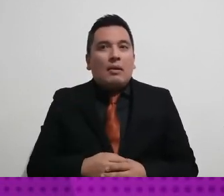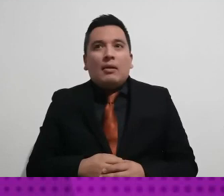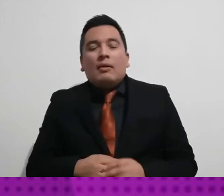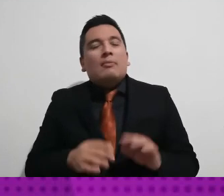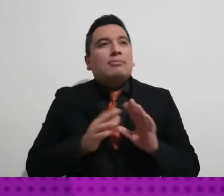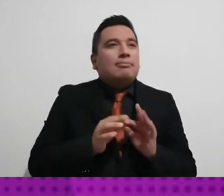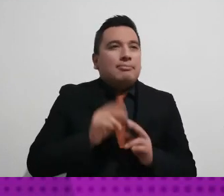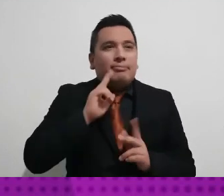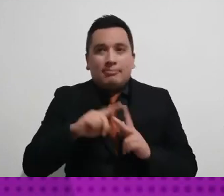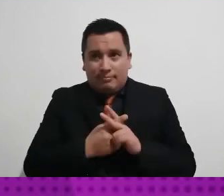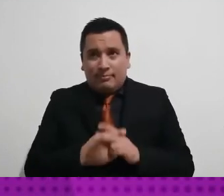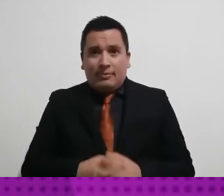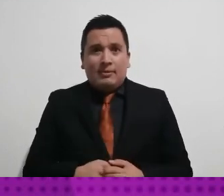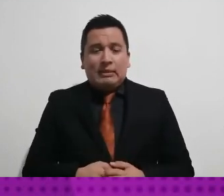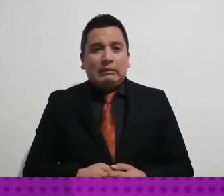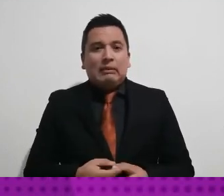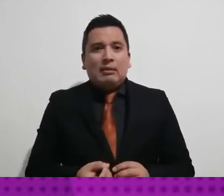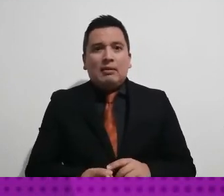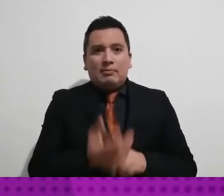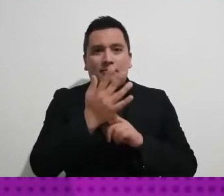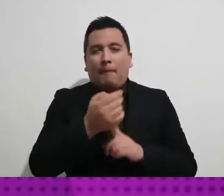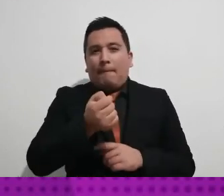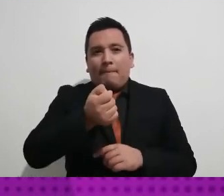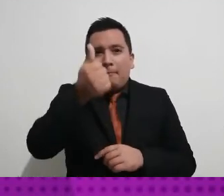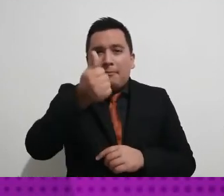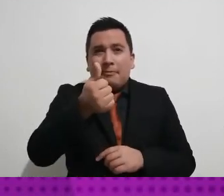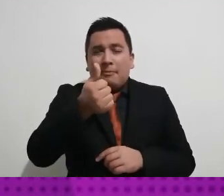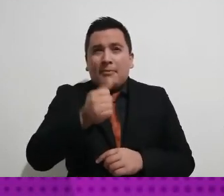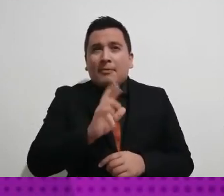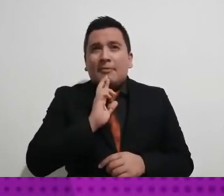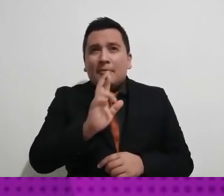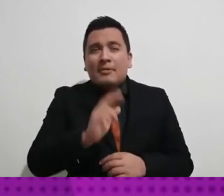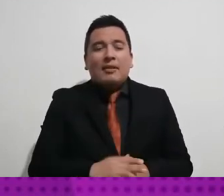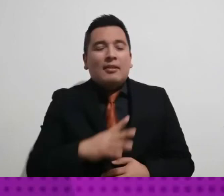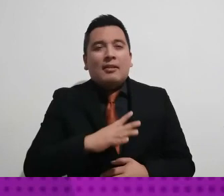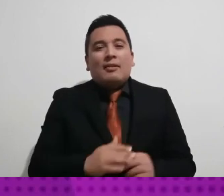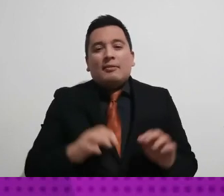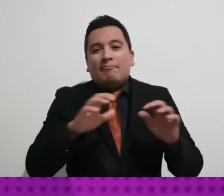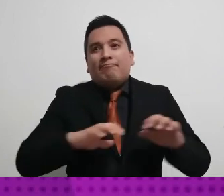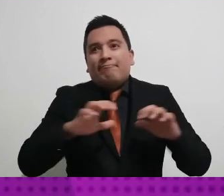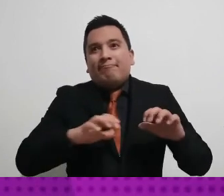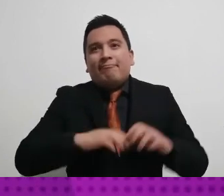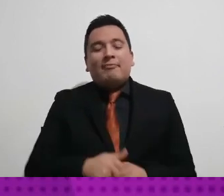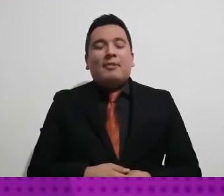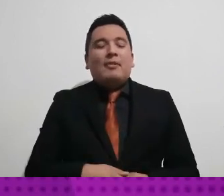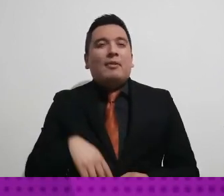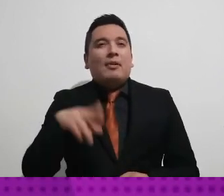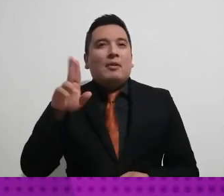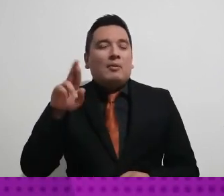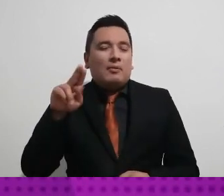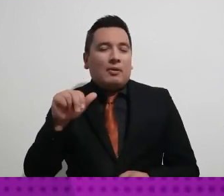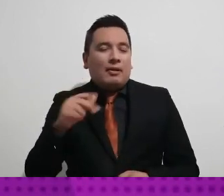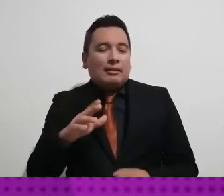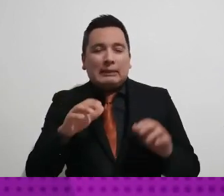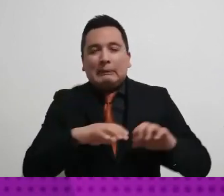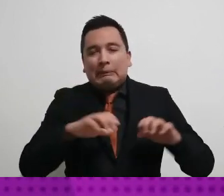ahí nuestros discursos de inicio, pues nos aparece ya el primer resultado de urna, precisamente de una